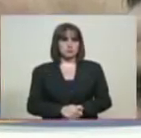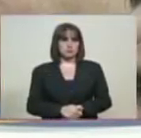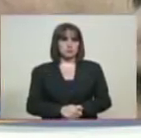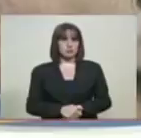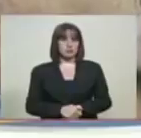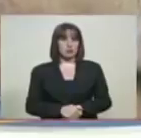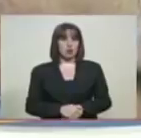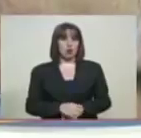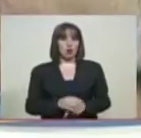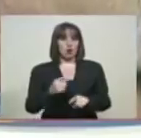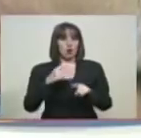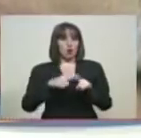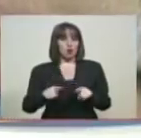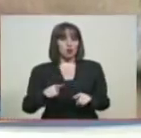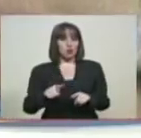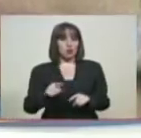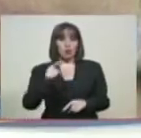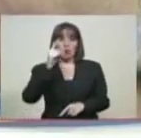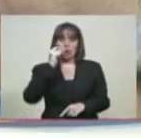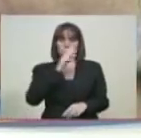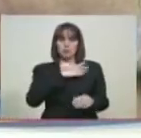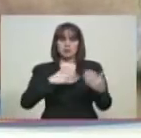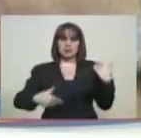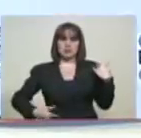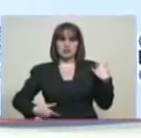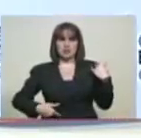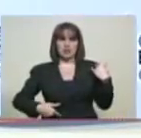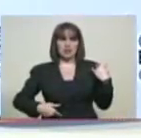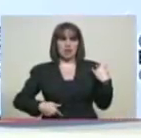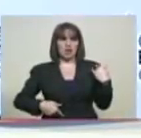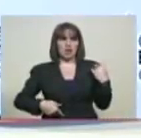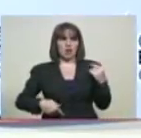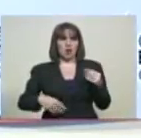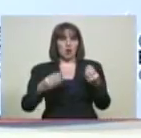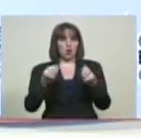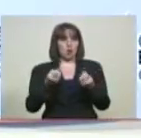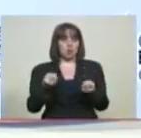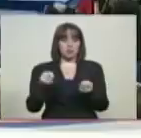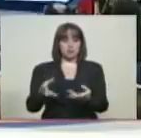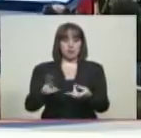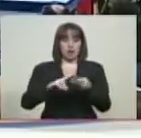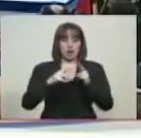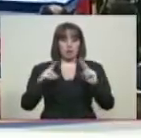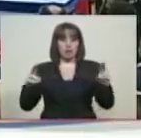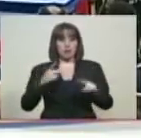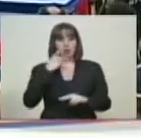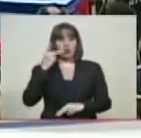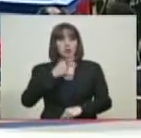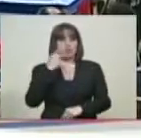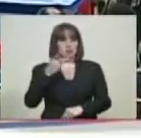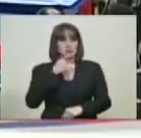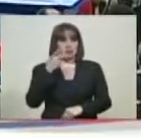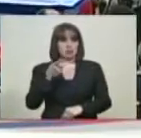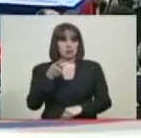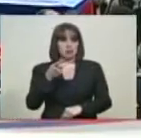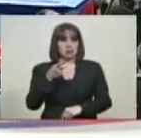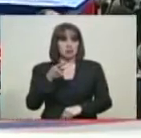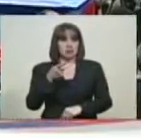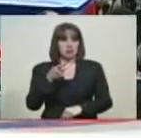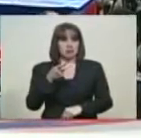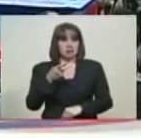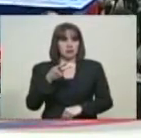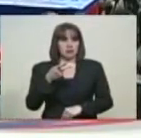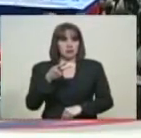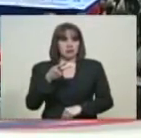doctor luis herrera campins sin lugar a dudas contribuyeron ambos a la paz política necesaria para un país